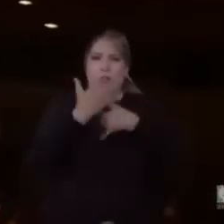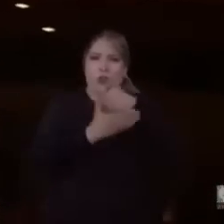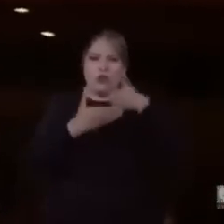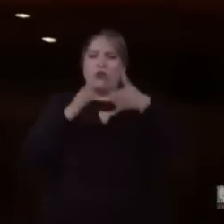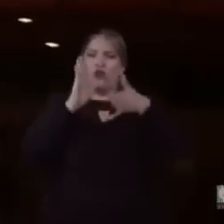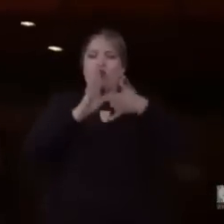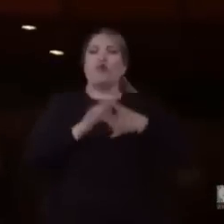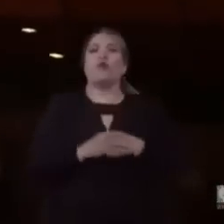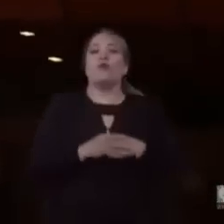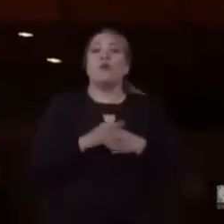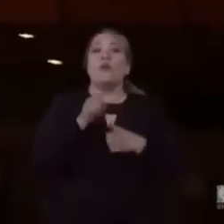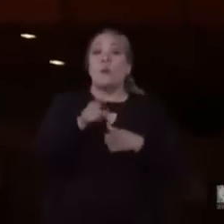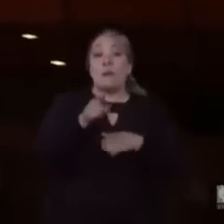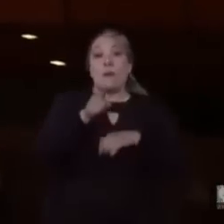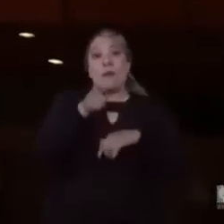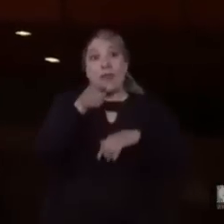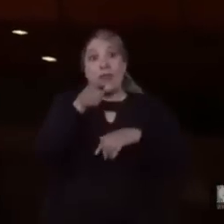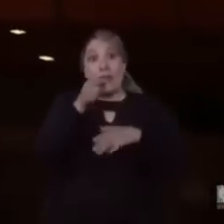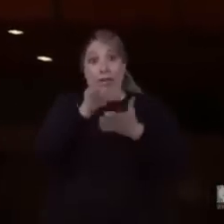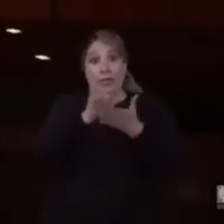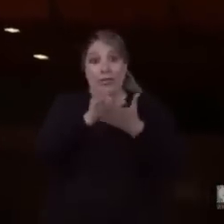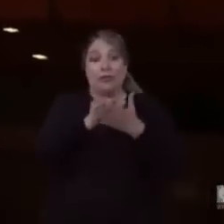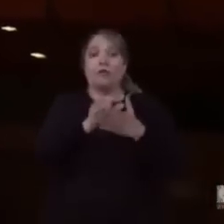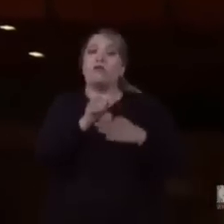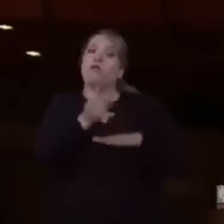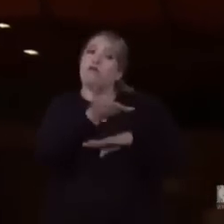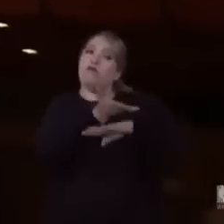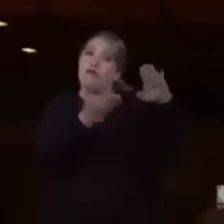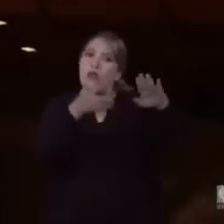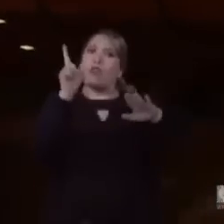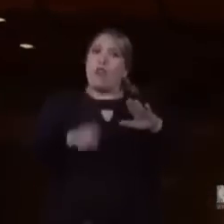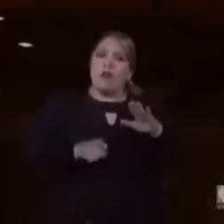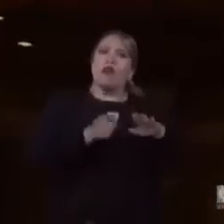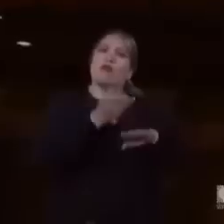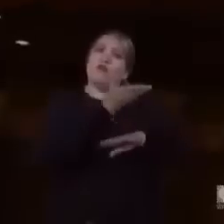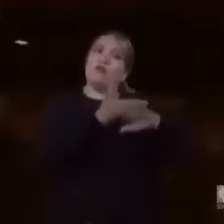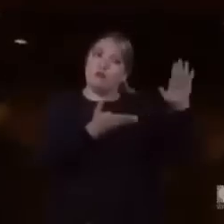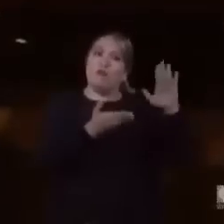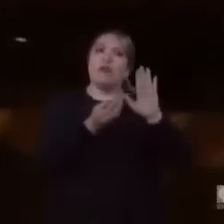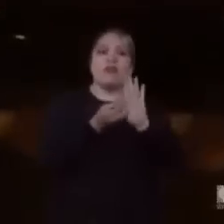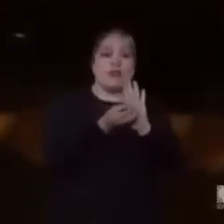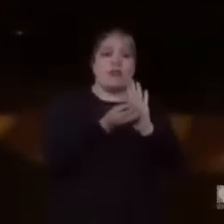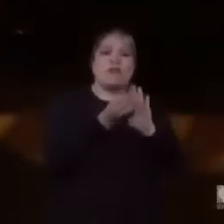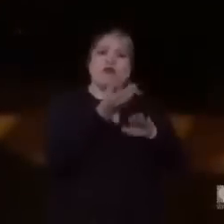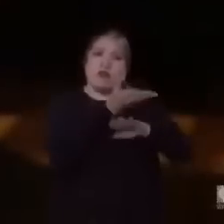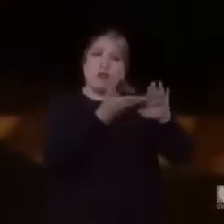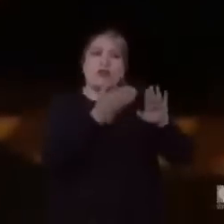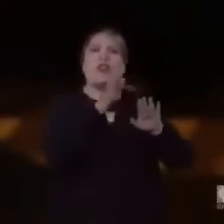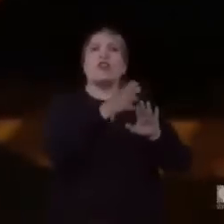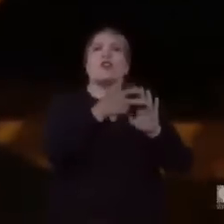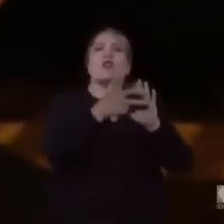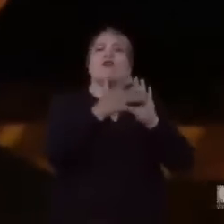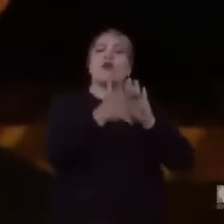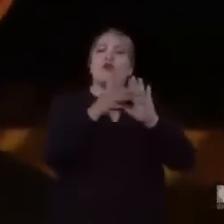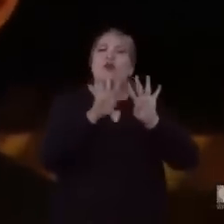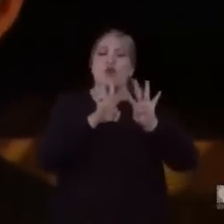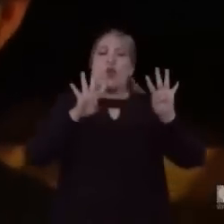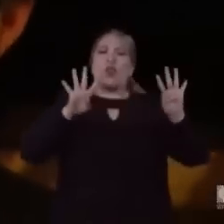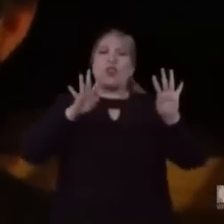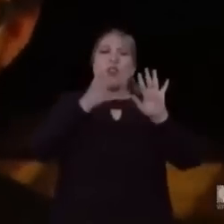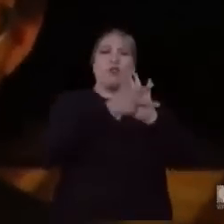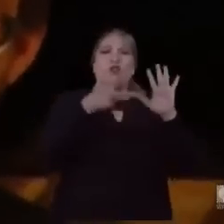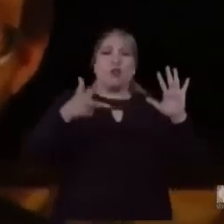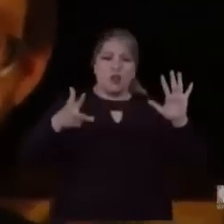tarde pidieron que la comisión solicitara a la Corte Constitucional la declaración de estado de